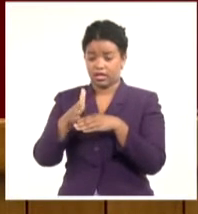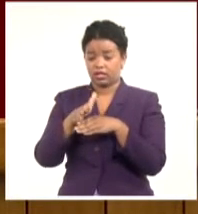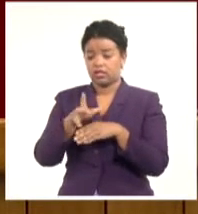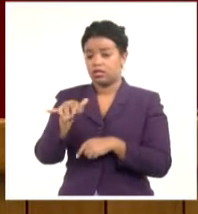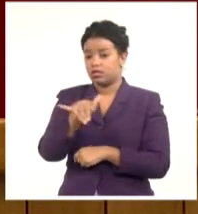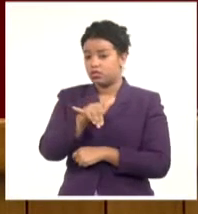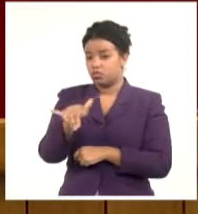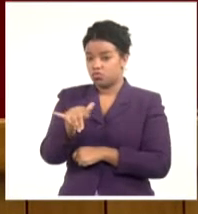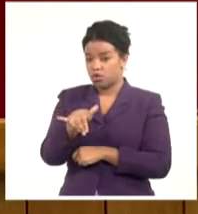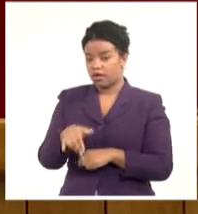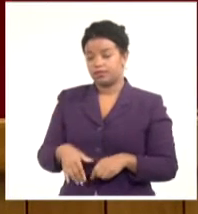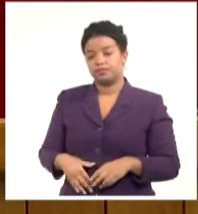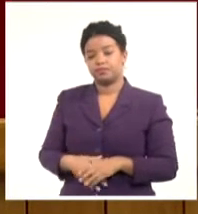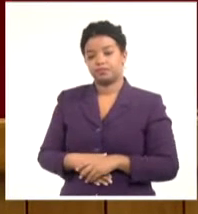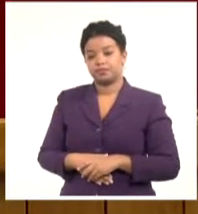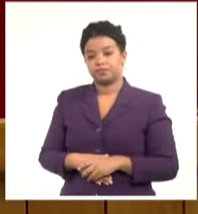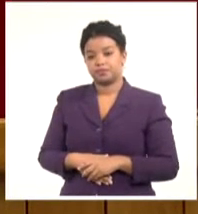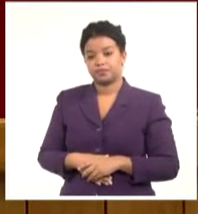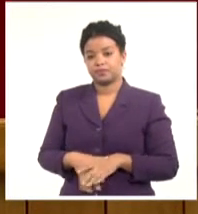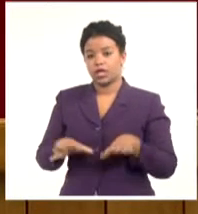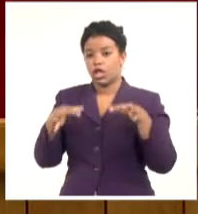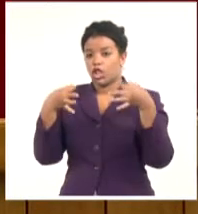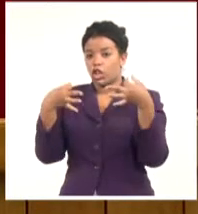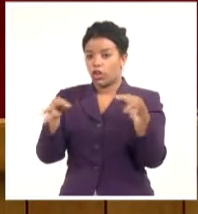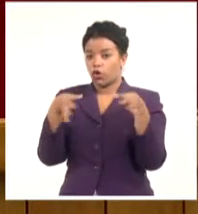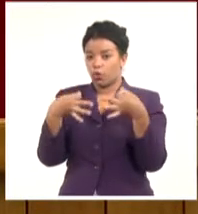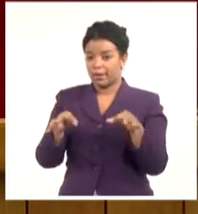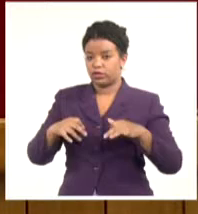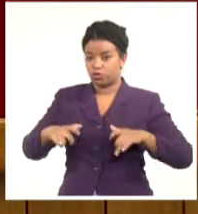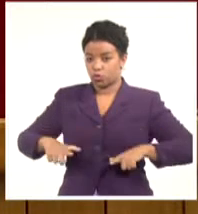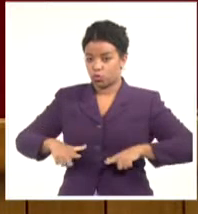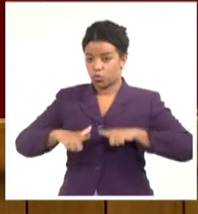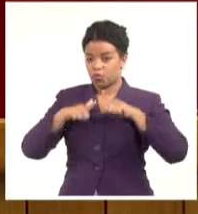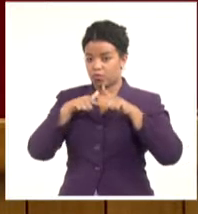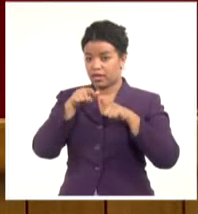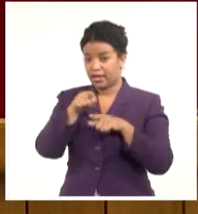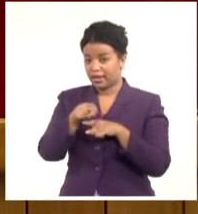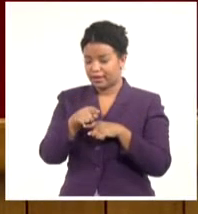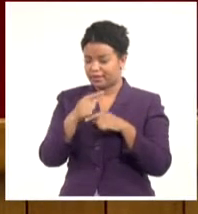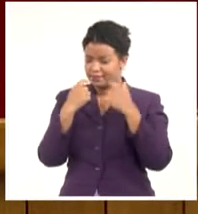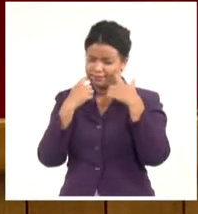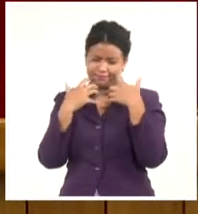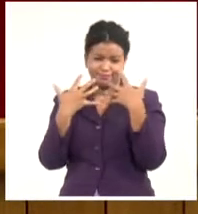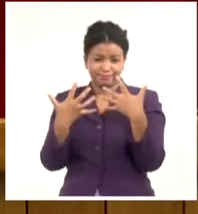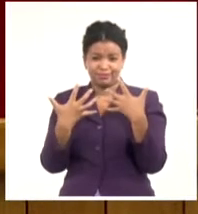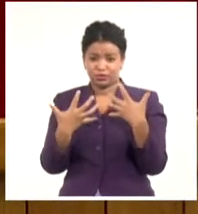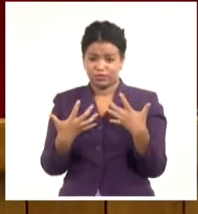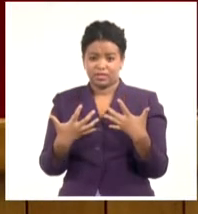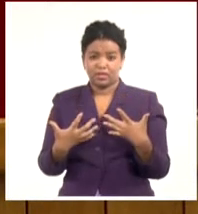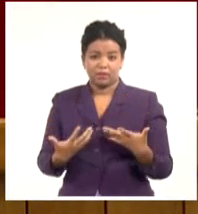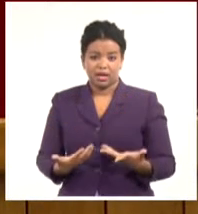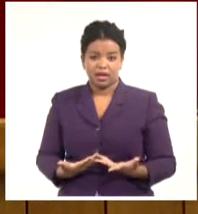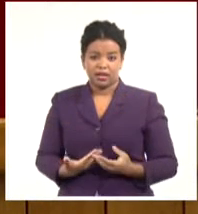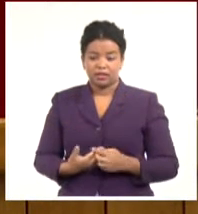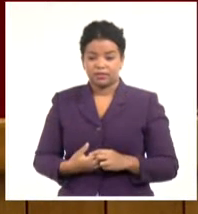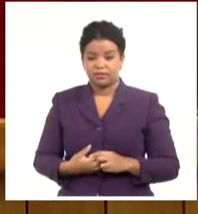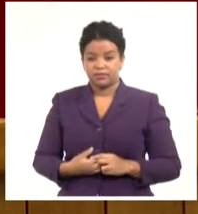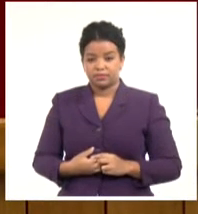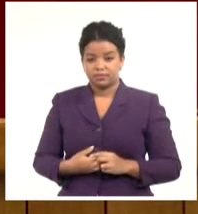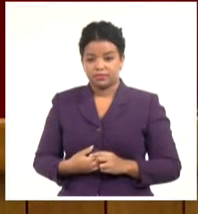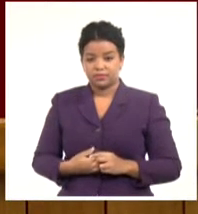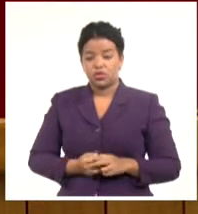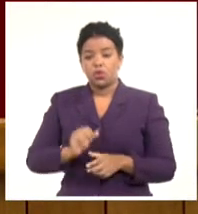más sistemáticamente los documentos rectores. Ellos resultan armas imprescindibles para que la esencia y razón de